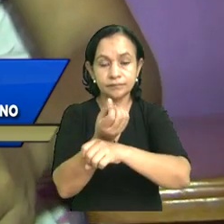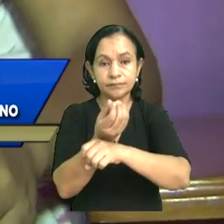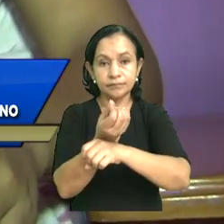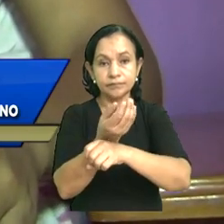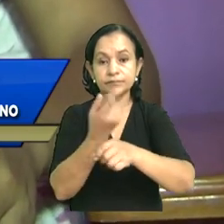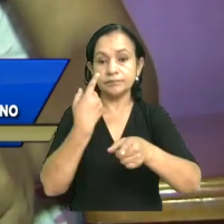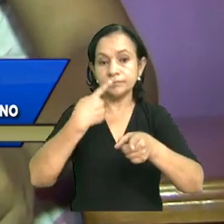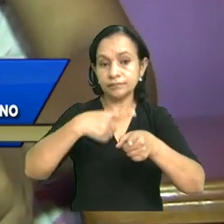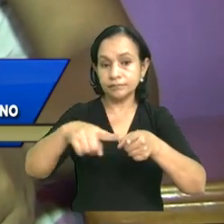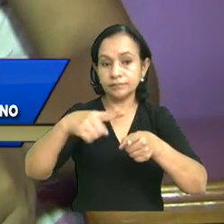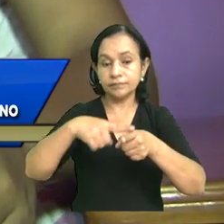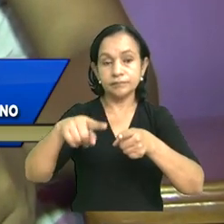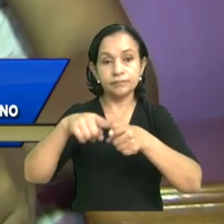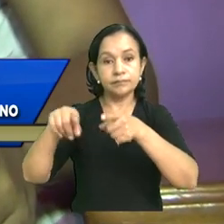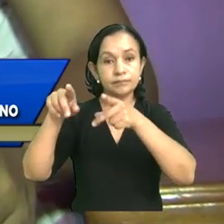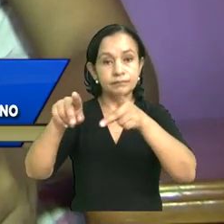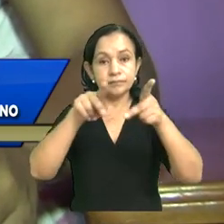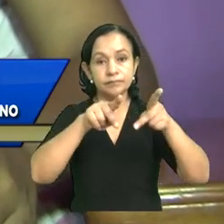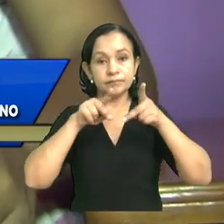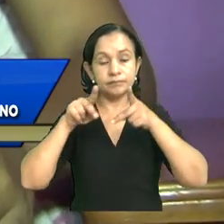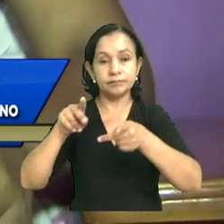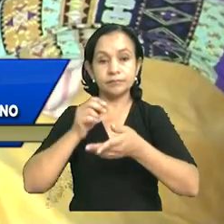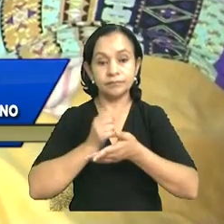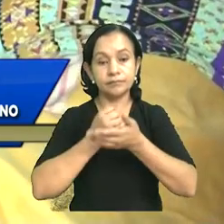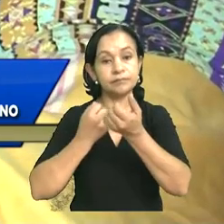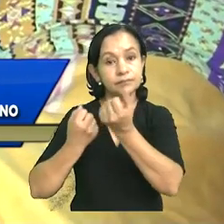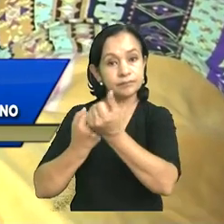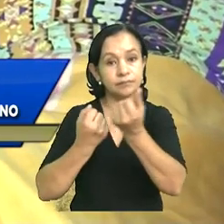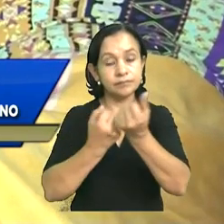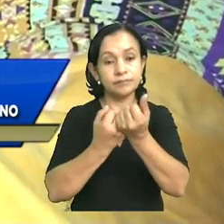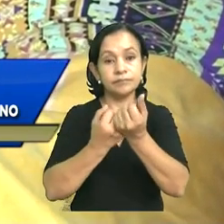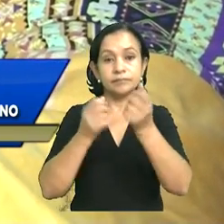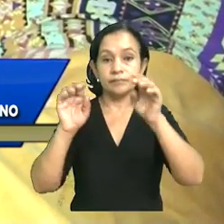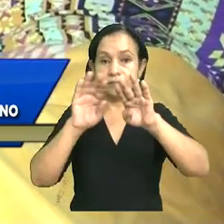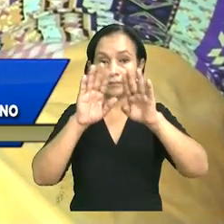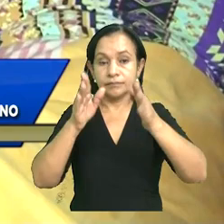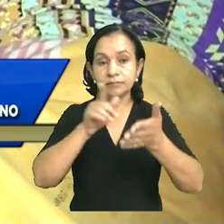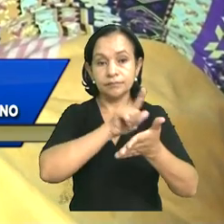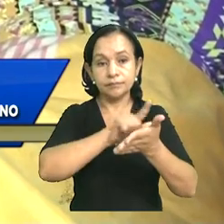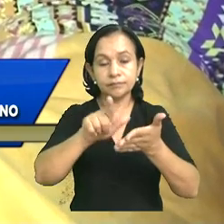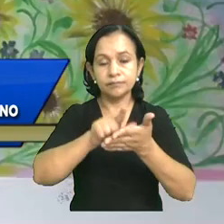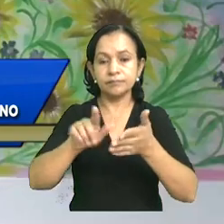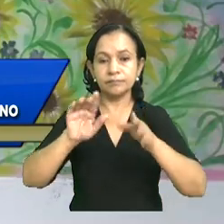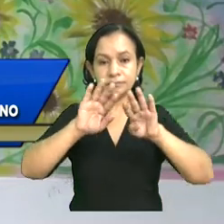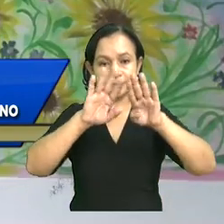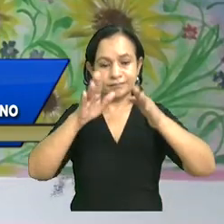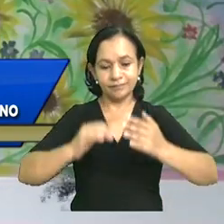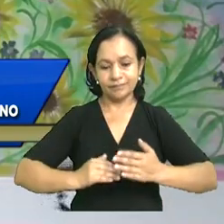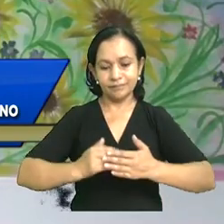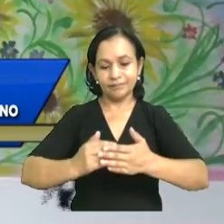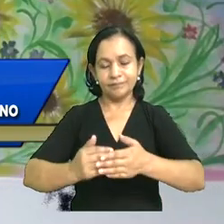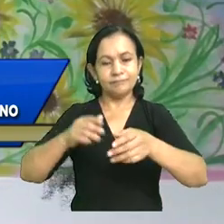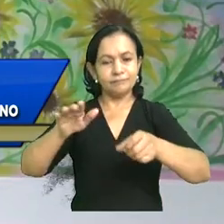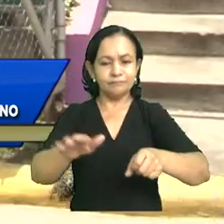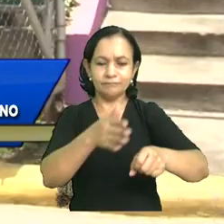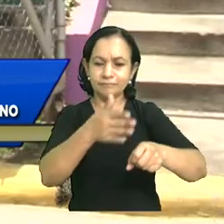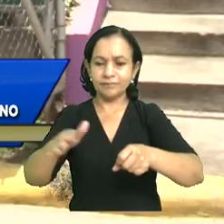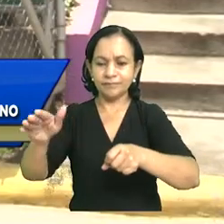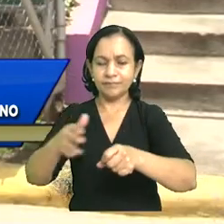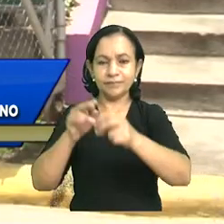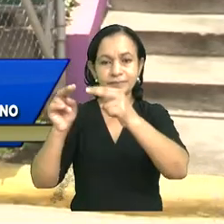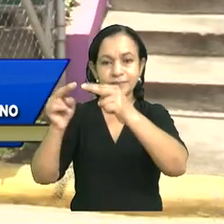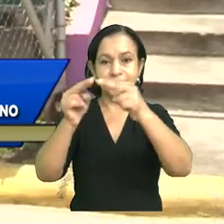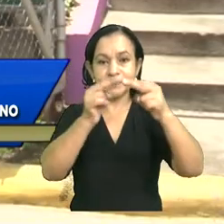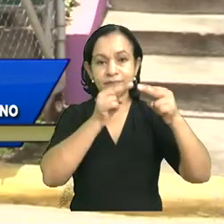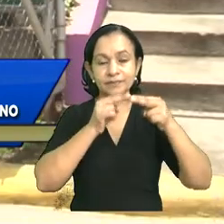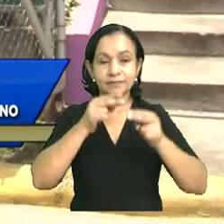las alcaldías pagan todo ese personal de la seguridad, la limpieza, ellas cocinan, ellas conviven, pero también articulamos